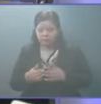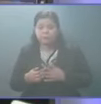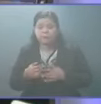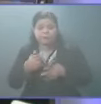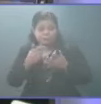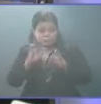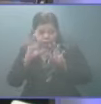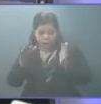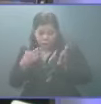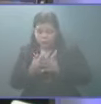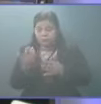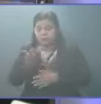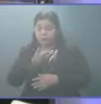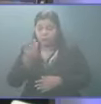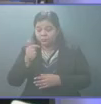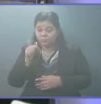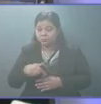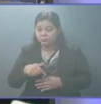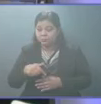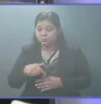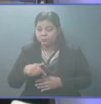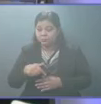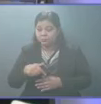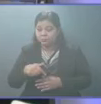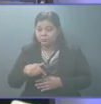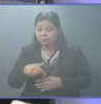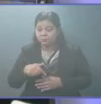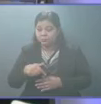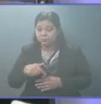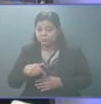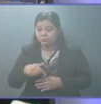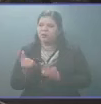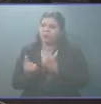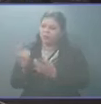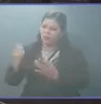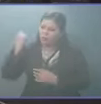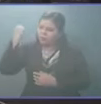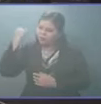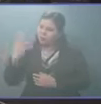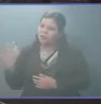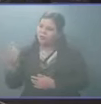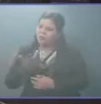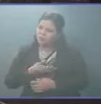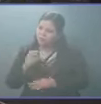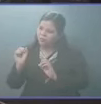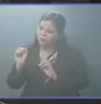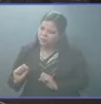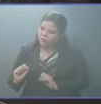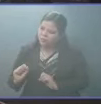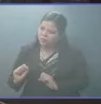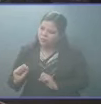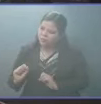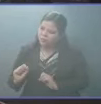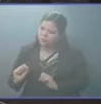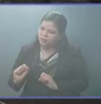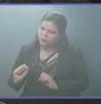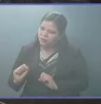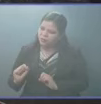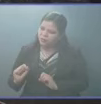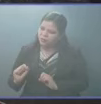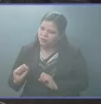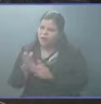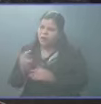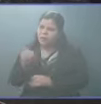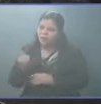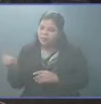dosis mínima, pero que le pueda ser efectiva. Uh-huh. Y qué importante es, doctor, que la gente a esa edad, de los 60 años